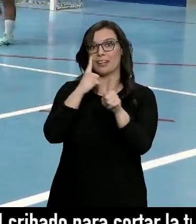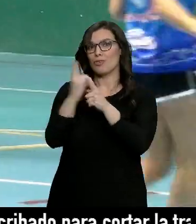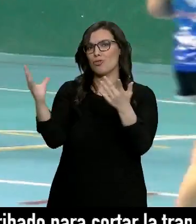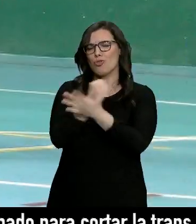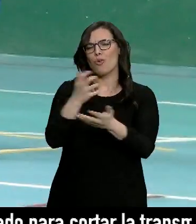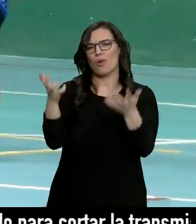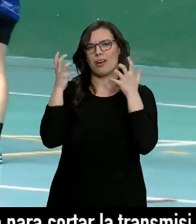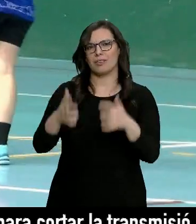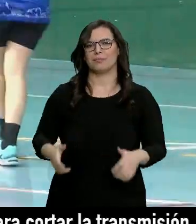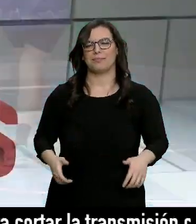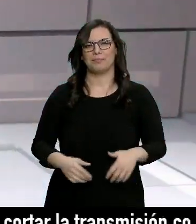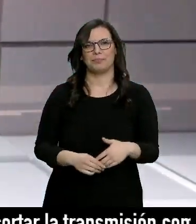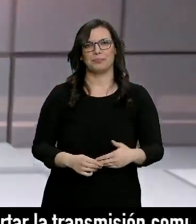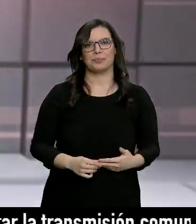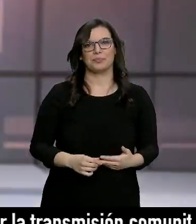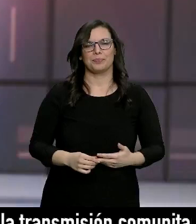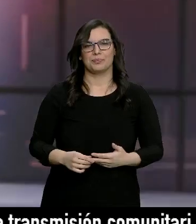partidos.